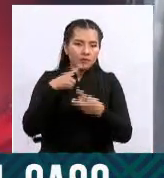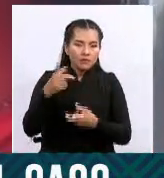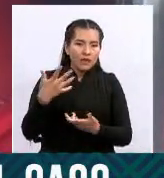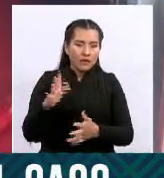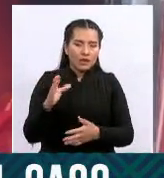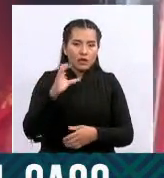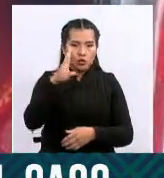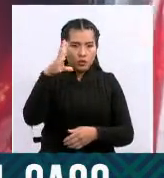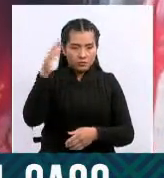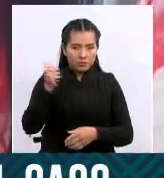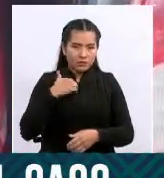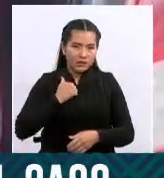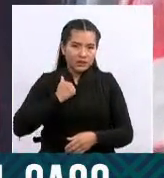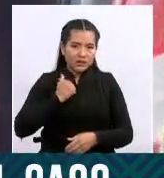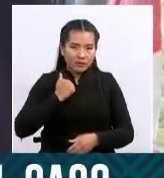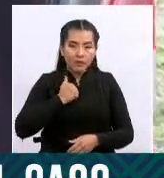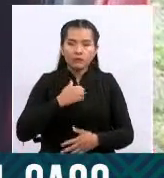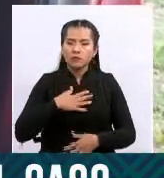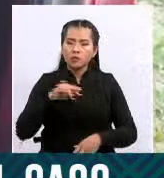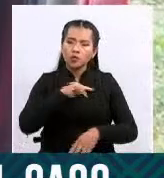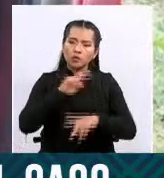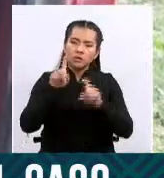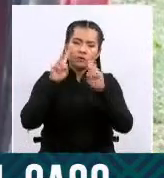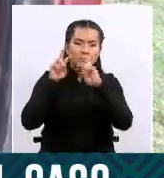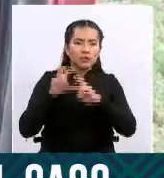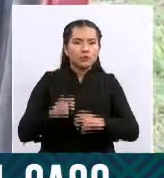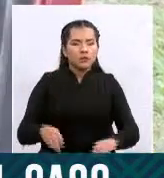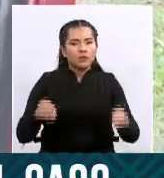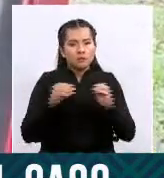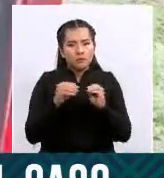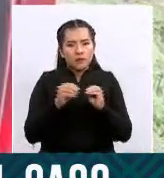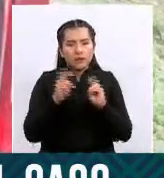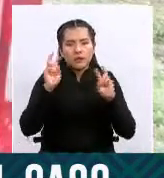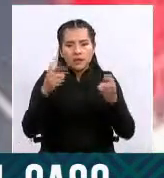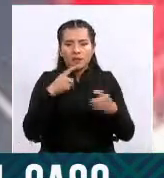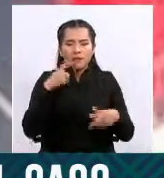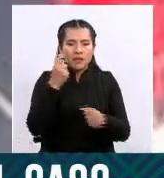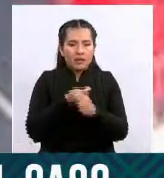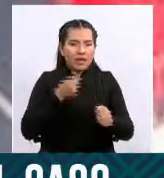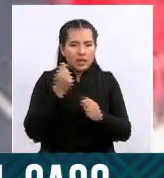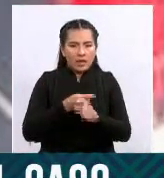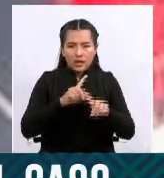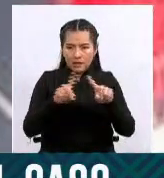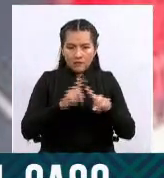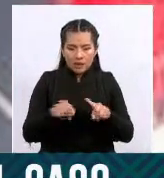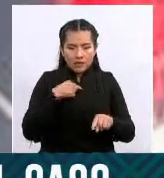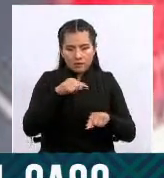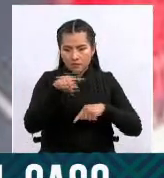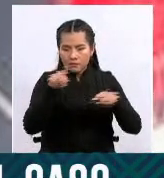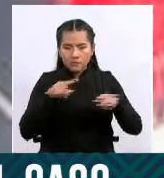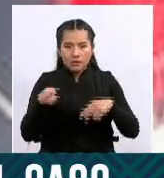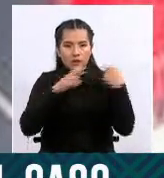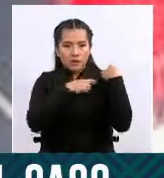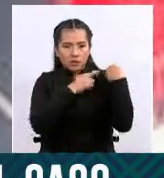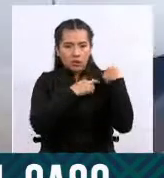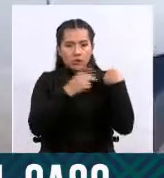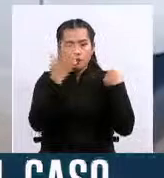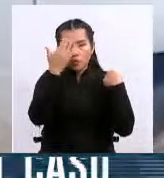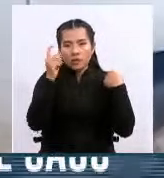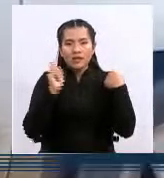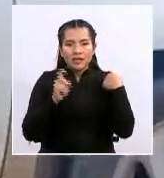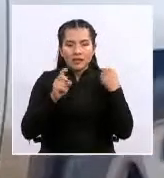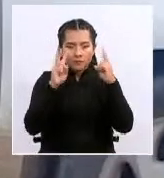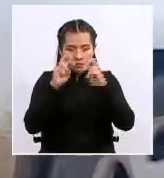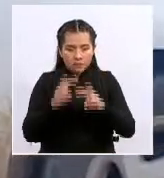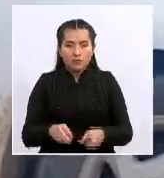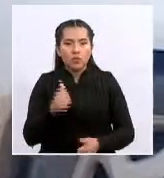dar celeridad a la investigación. Estamos trabajando con ellos en diferentes tareas que ya hemos asignado a efectos de poder establecer cuáles han sido